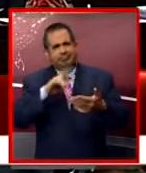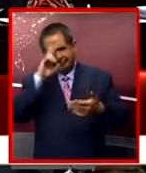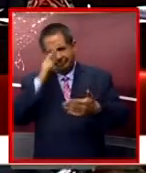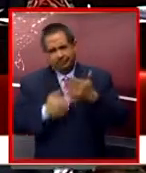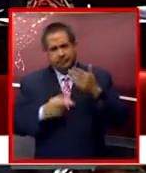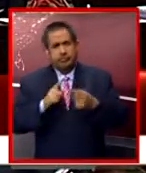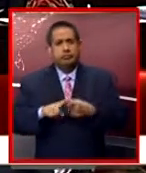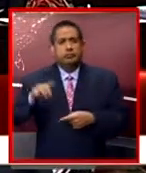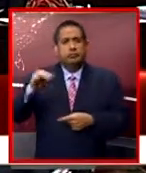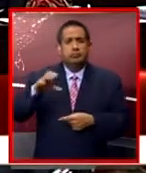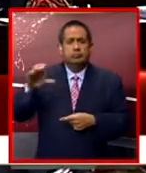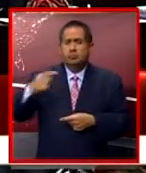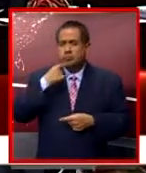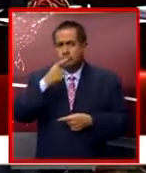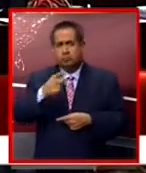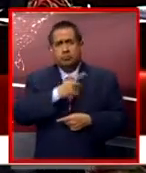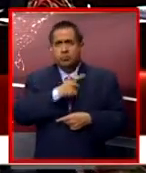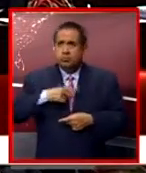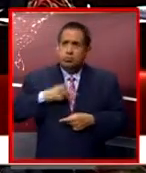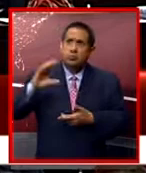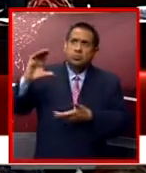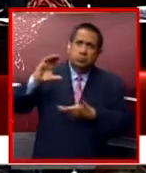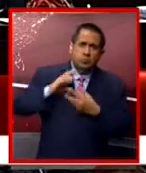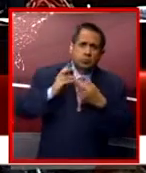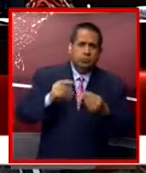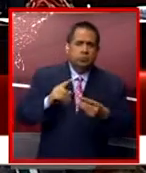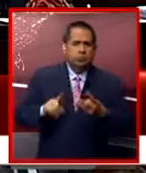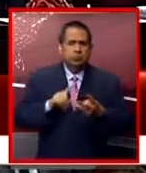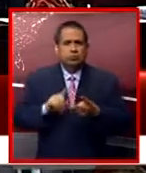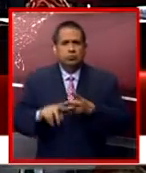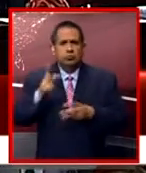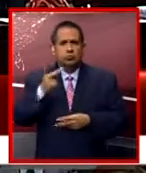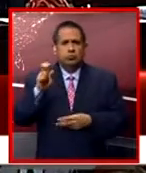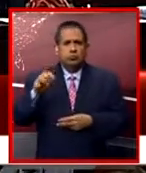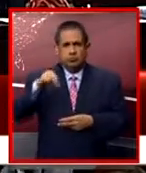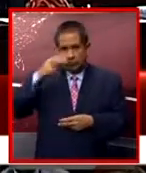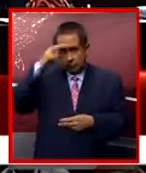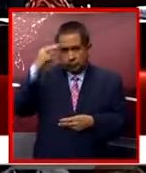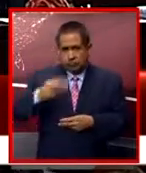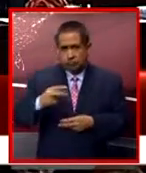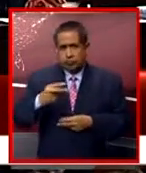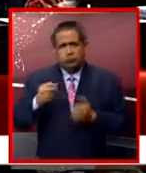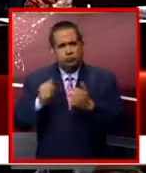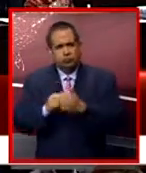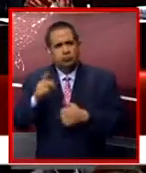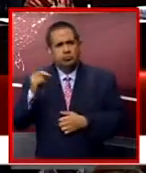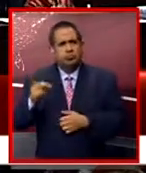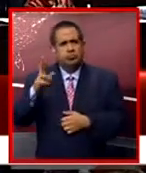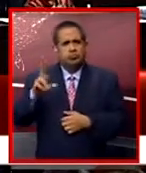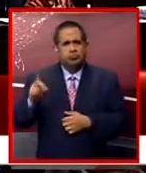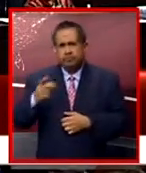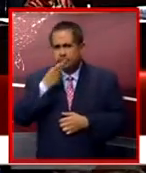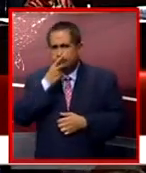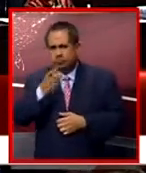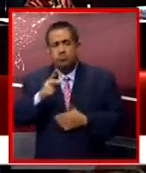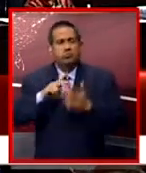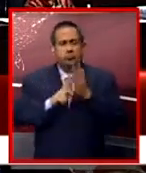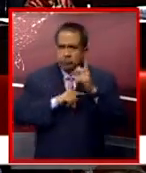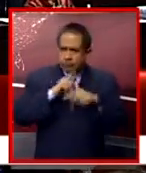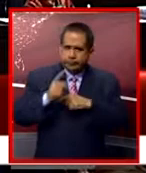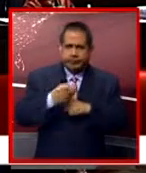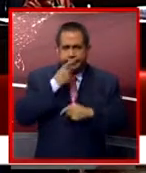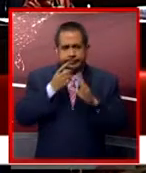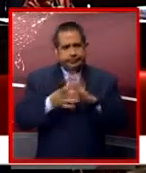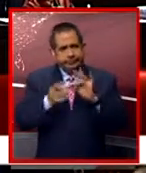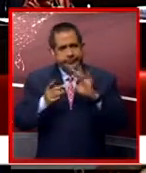Movimiento Ciudadano se refirió al endeudamiento público, mientras que el Partido Verde Ecologista de México y el de la Revolución Democrática volvieron a